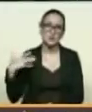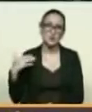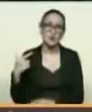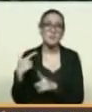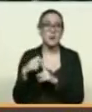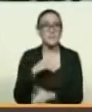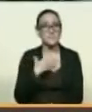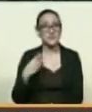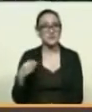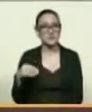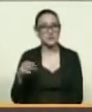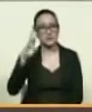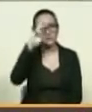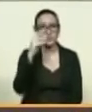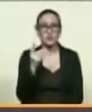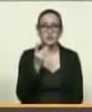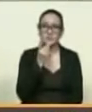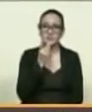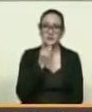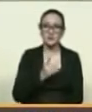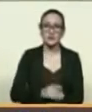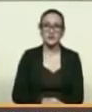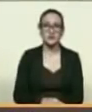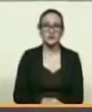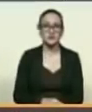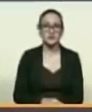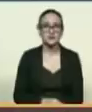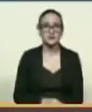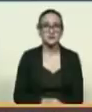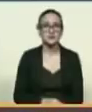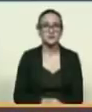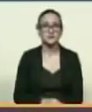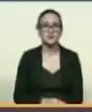y también con Larry Devoe, quien presenta todo lo que implica a los derechos humanos.